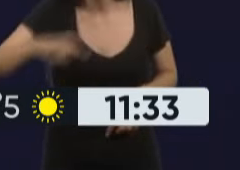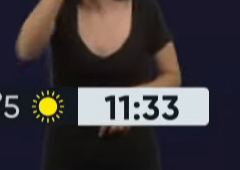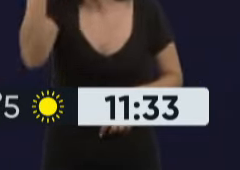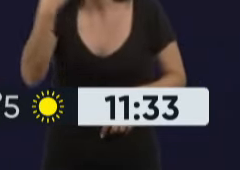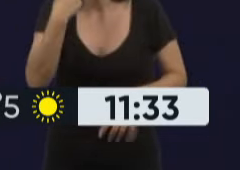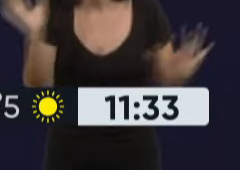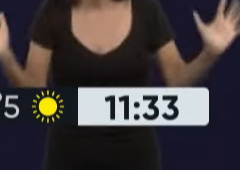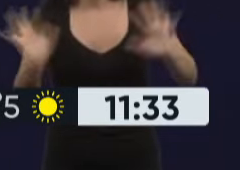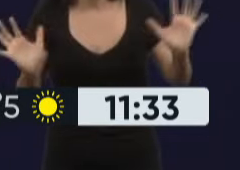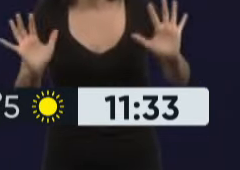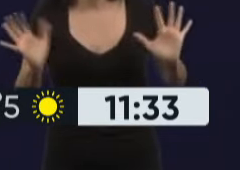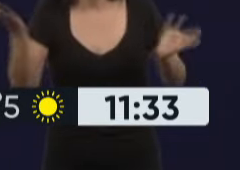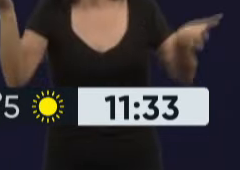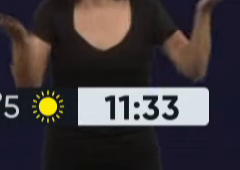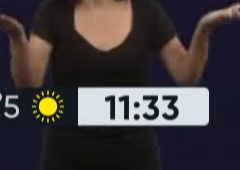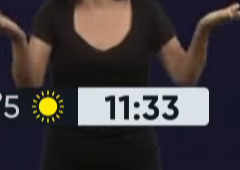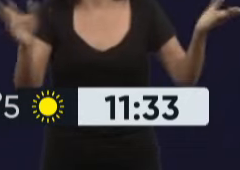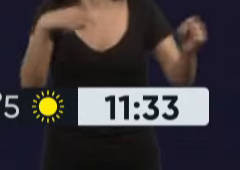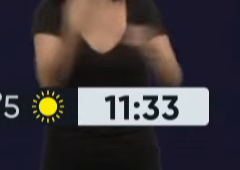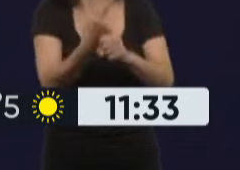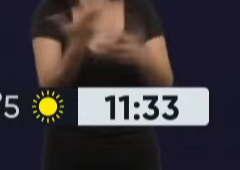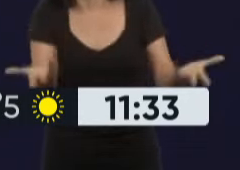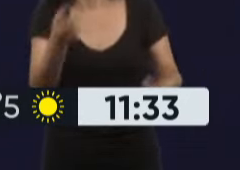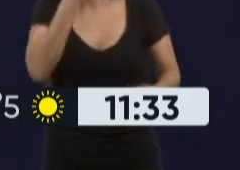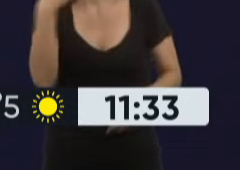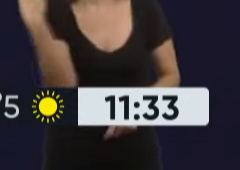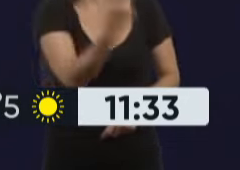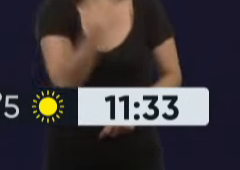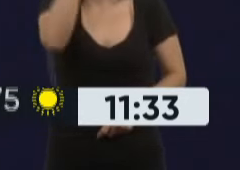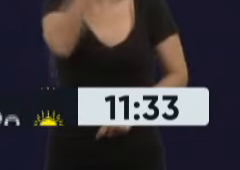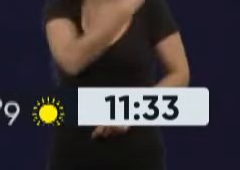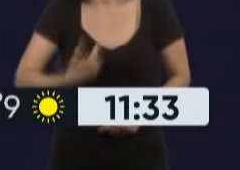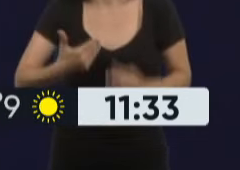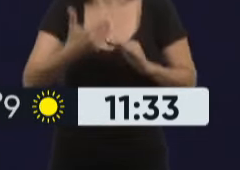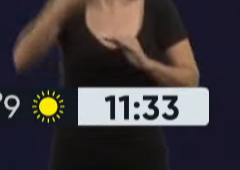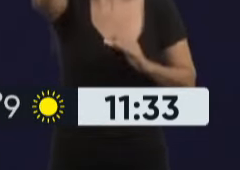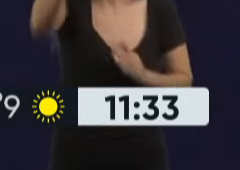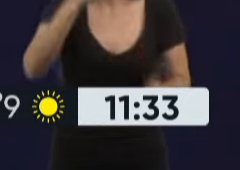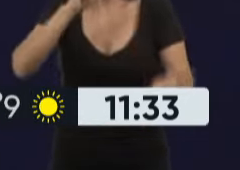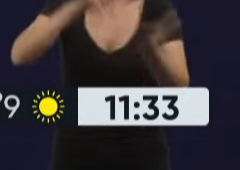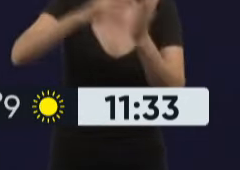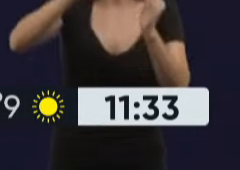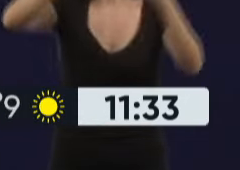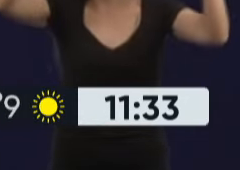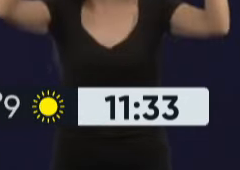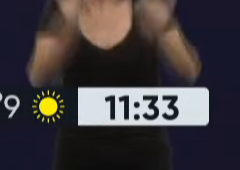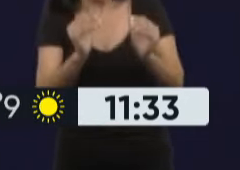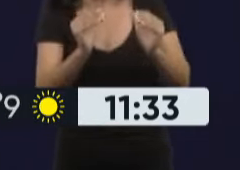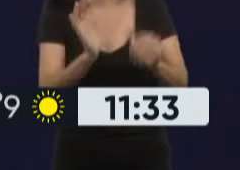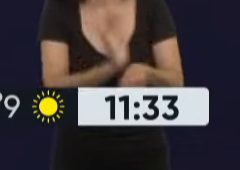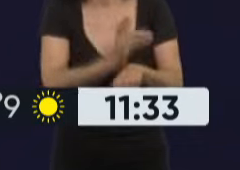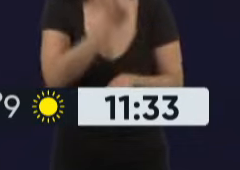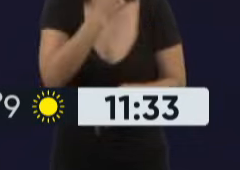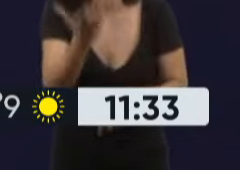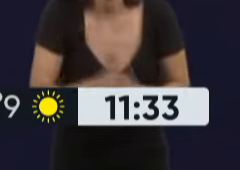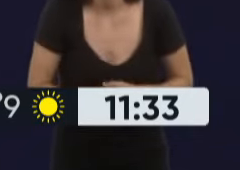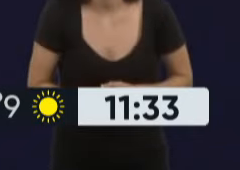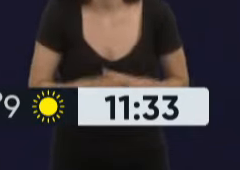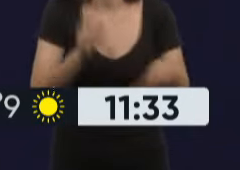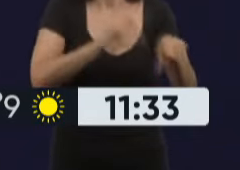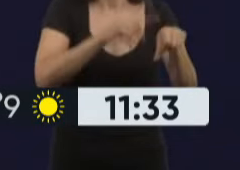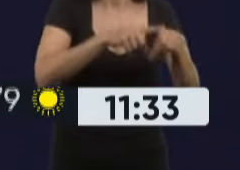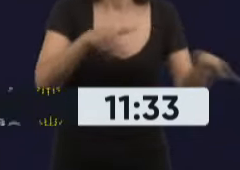comparable si nosotros en el futuro vamos a bajar impuestos cuando el el superad